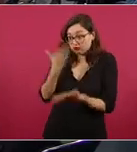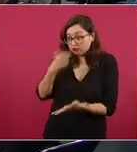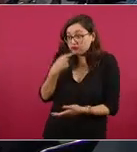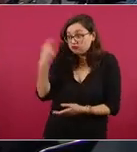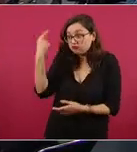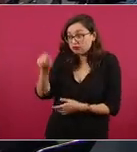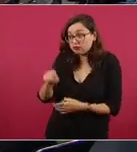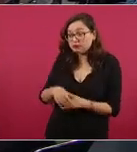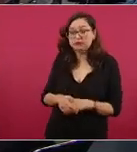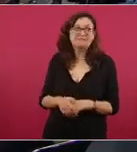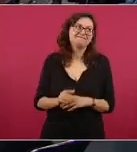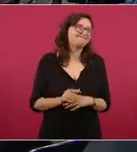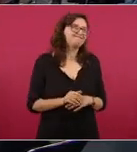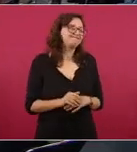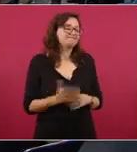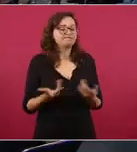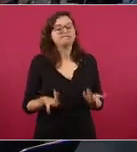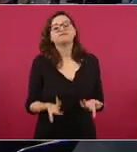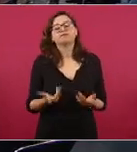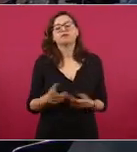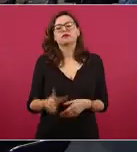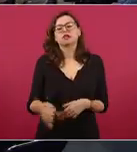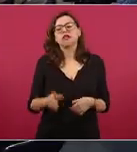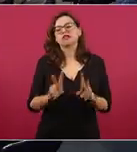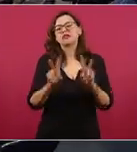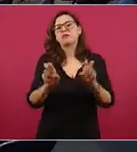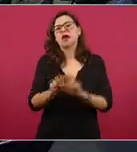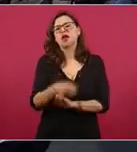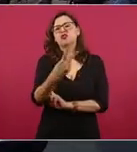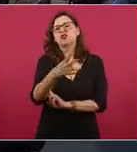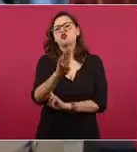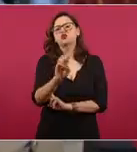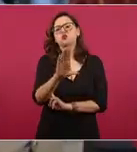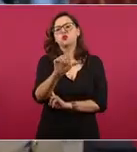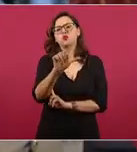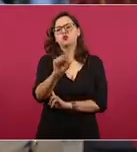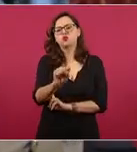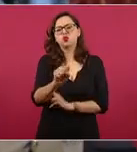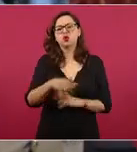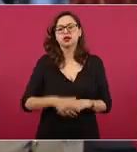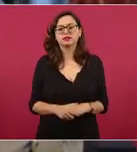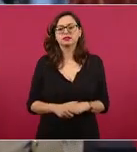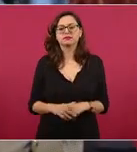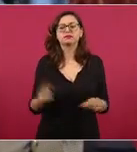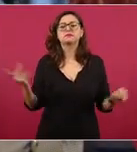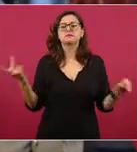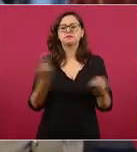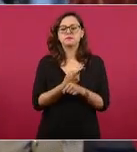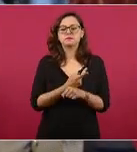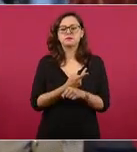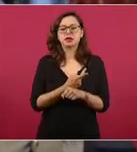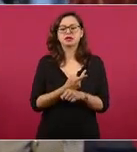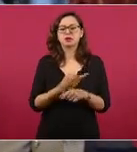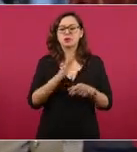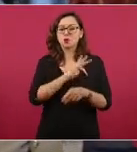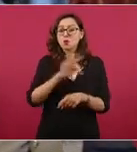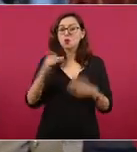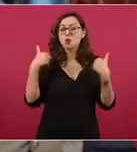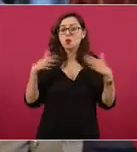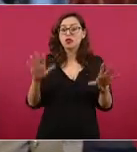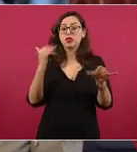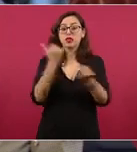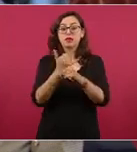tocaba el tema de Dos Bocas, preguntar al presidente si pudiera haber un informe en torno a qué fue lo que hizo que se elevaran los costos de